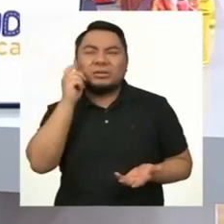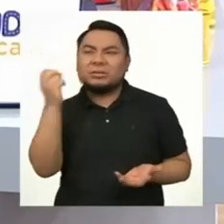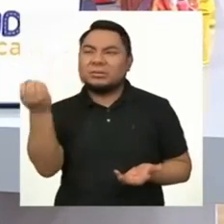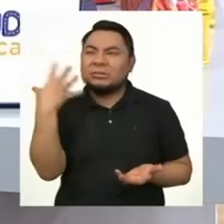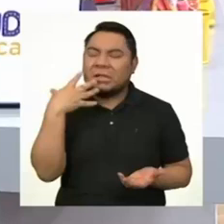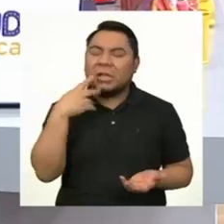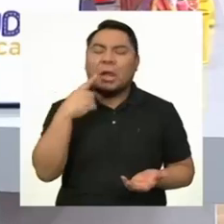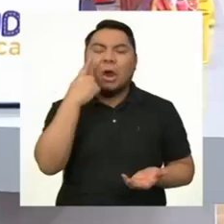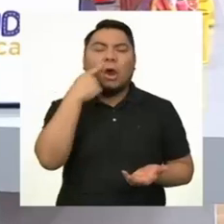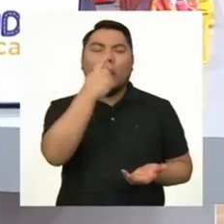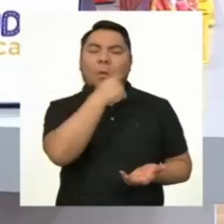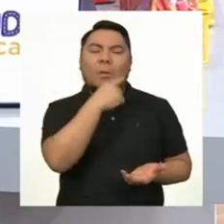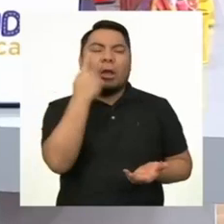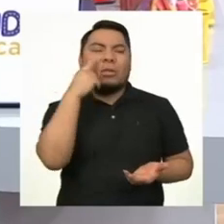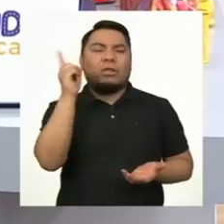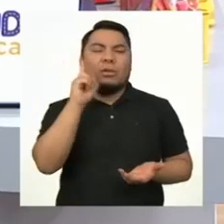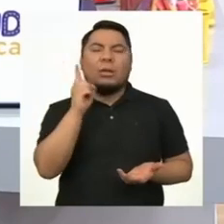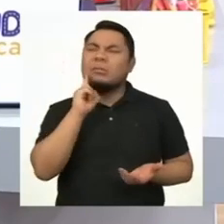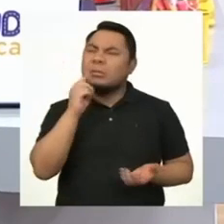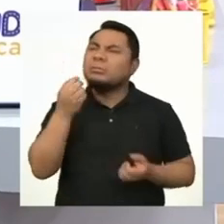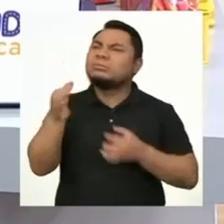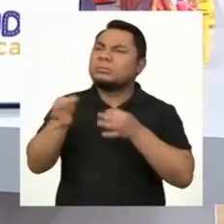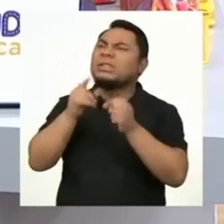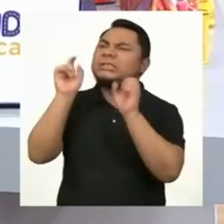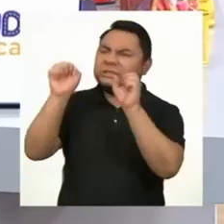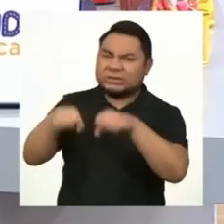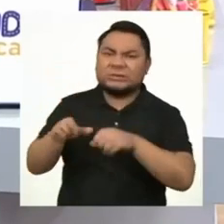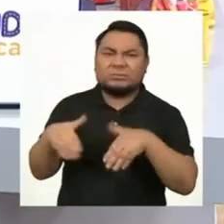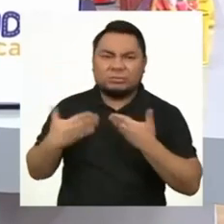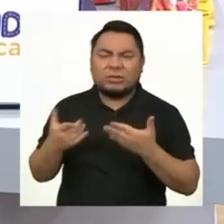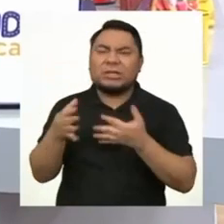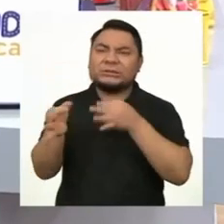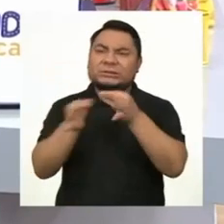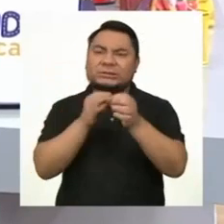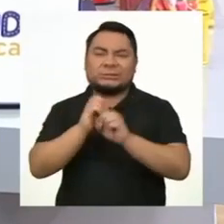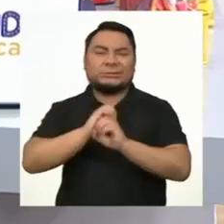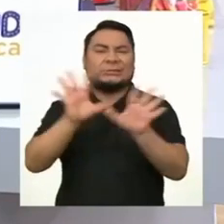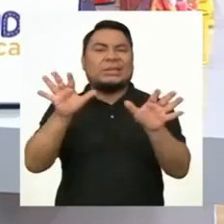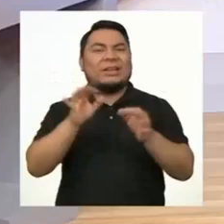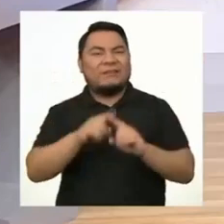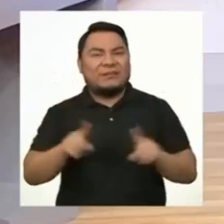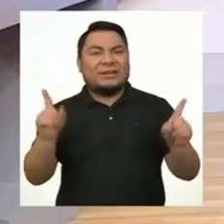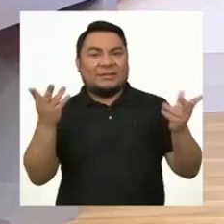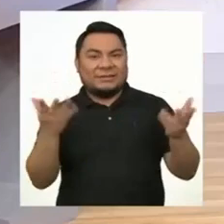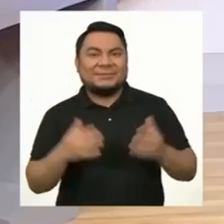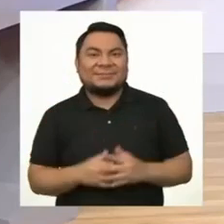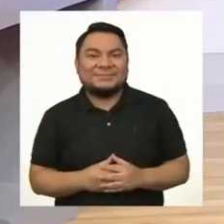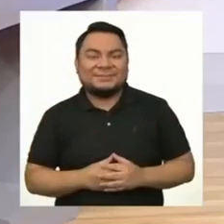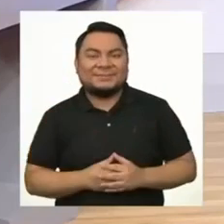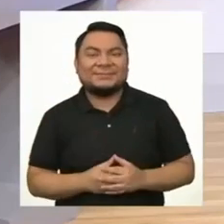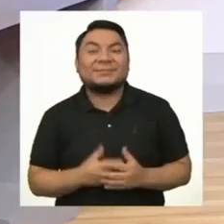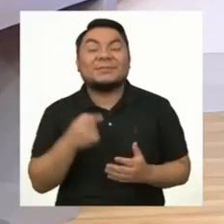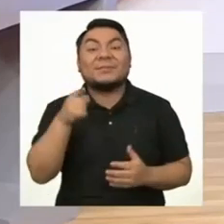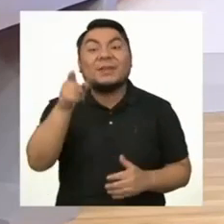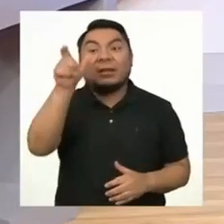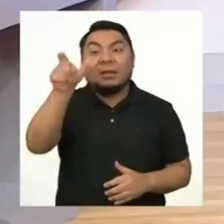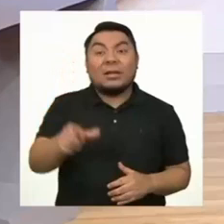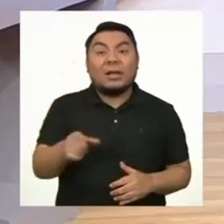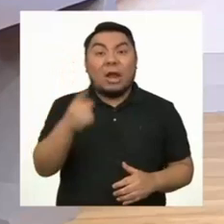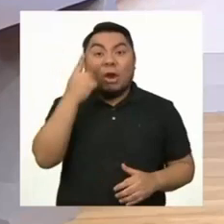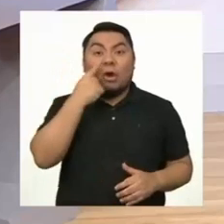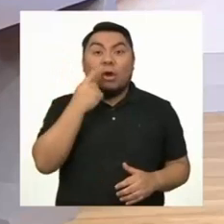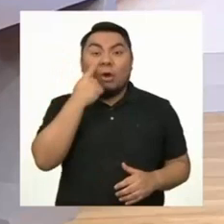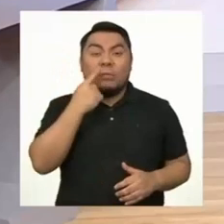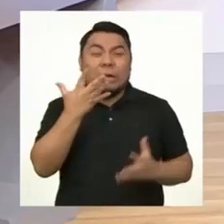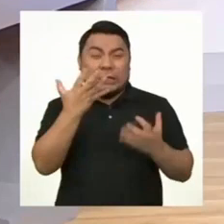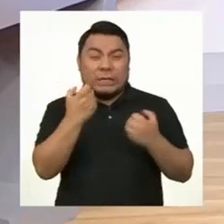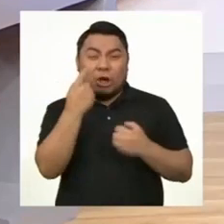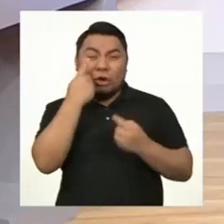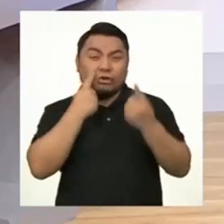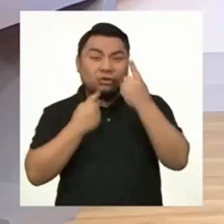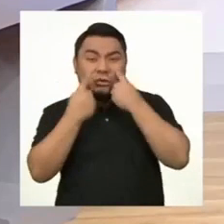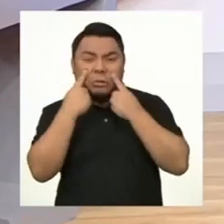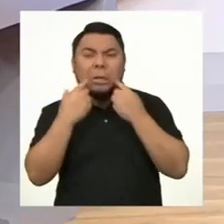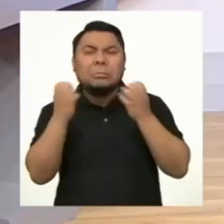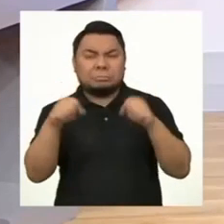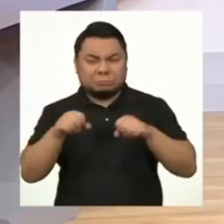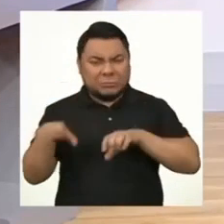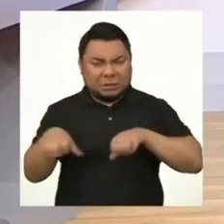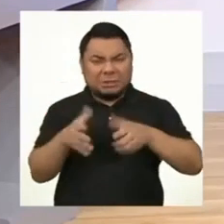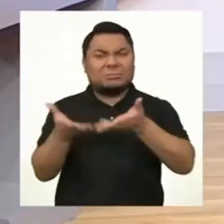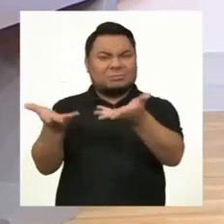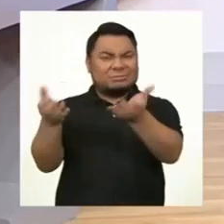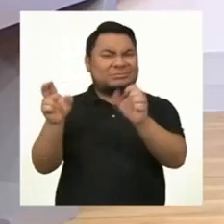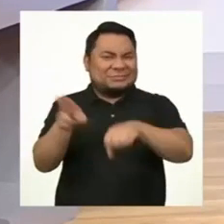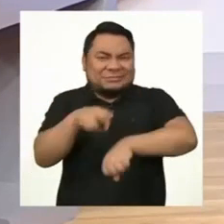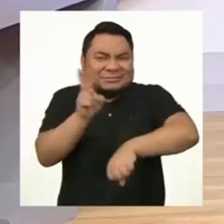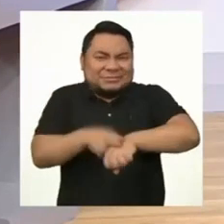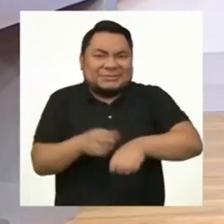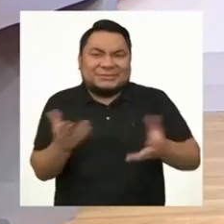que vemos y también lo que leemos, podremos hacer la diferencia. Si un chico quiere llorar, que lo haga. No solo